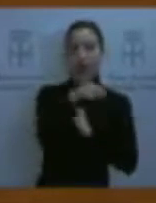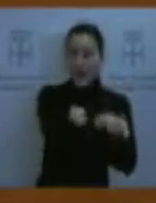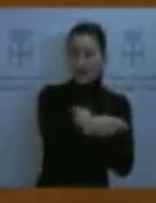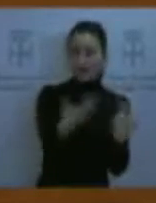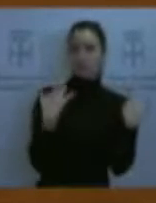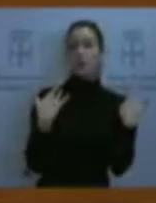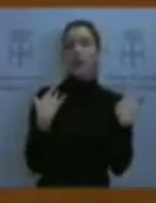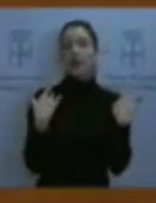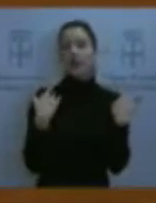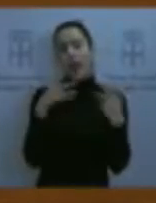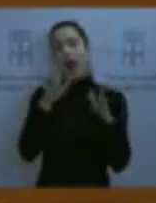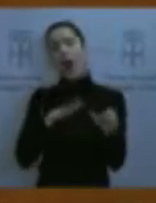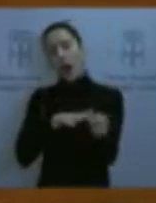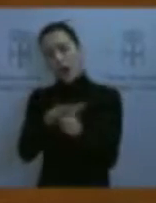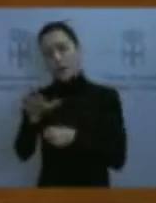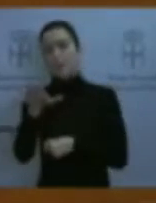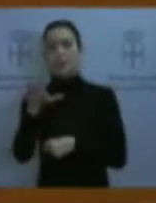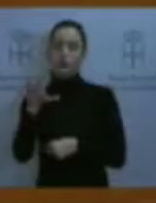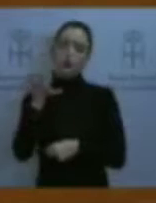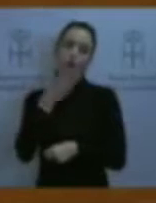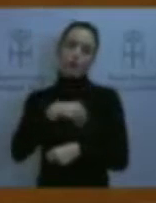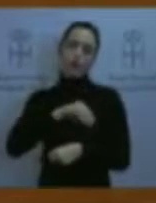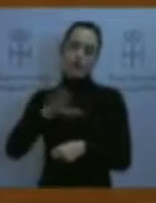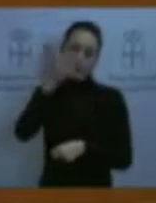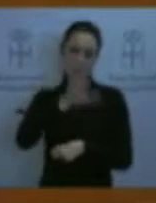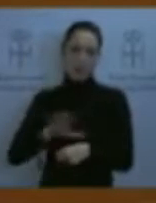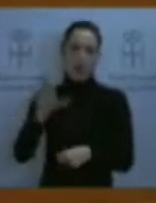la precarización de las plantillas de las brigadas